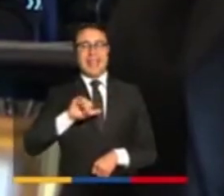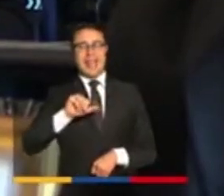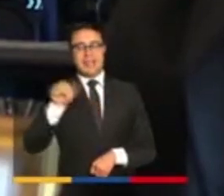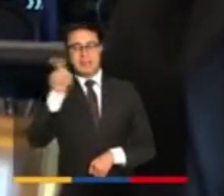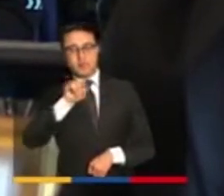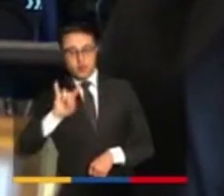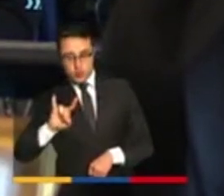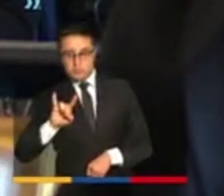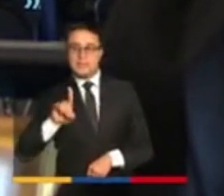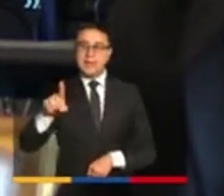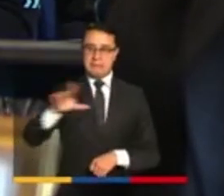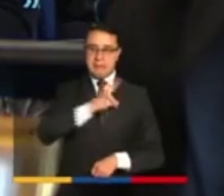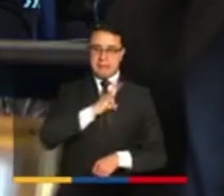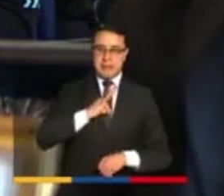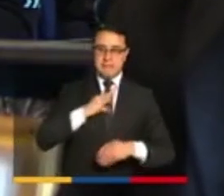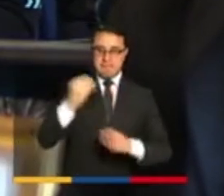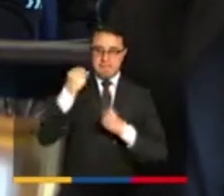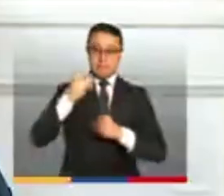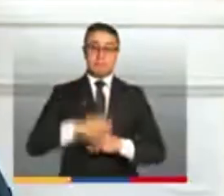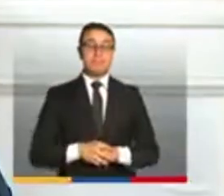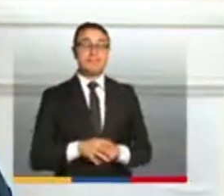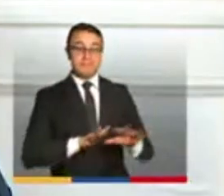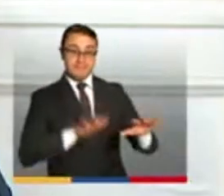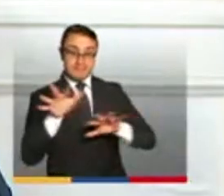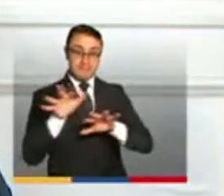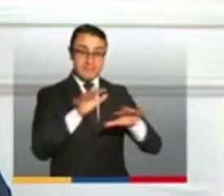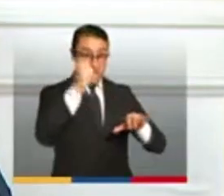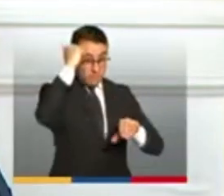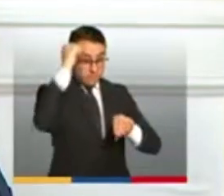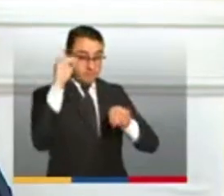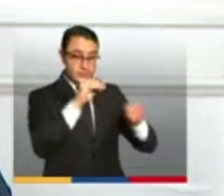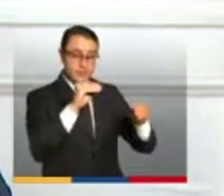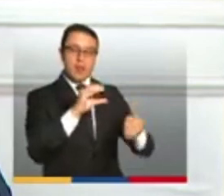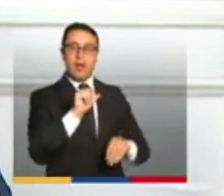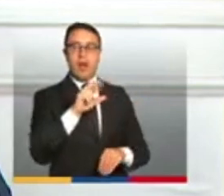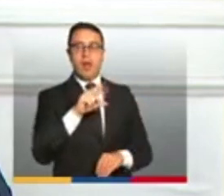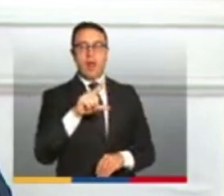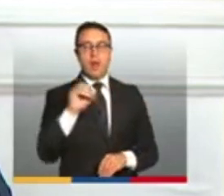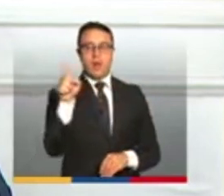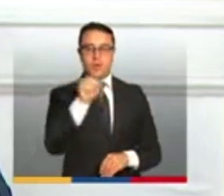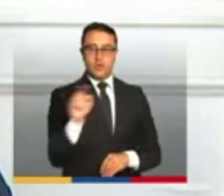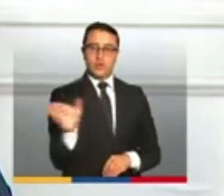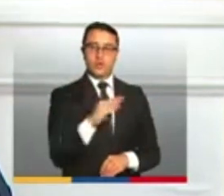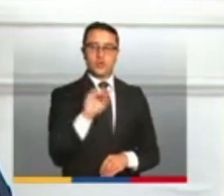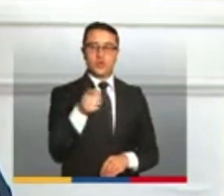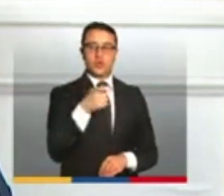la fisio. Preparador, arqueras, Carlos Alberto Pérez Gutiérrez.